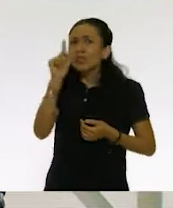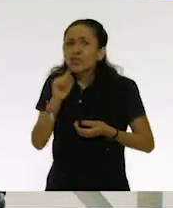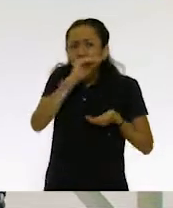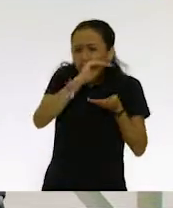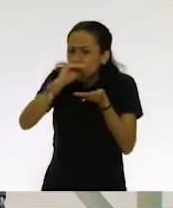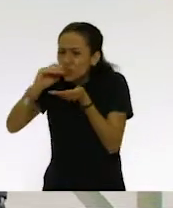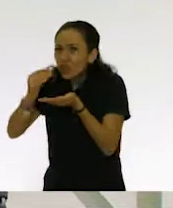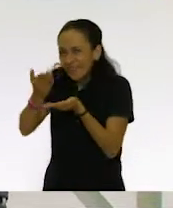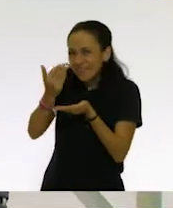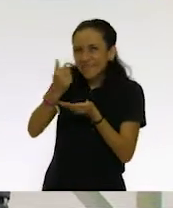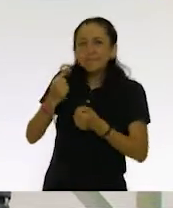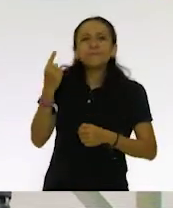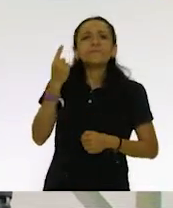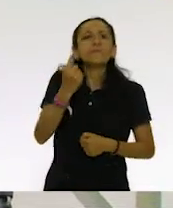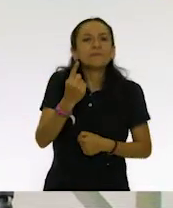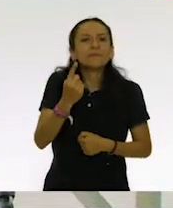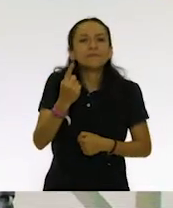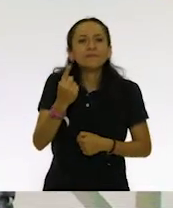Uno.